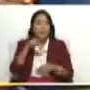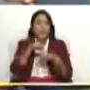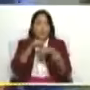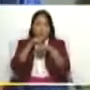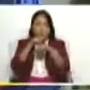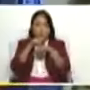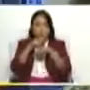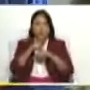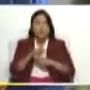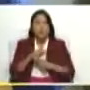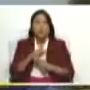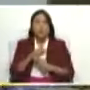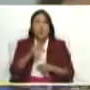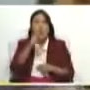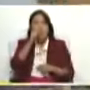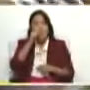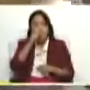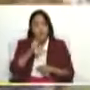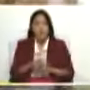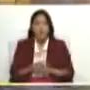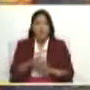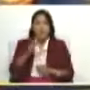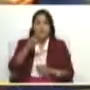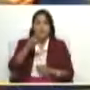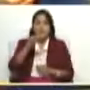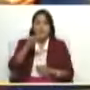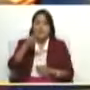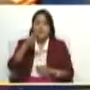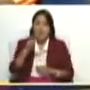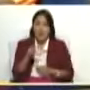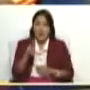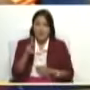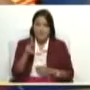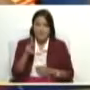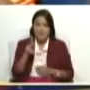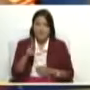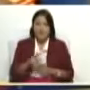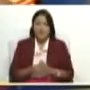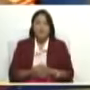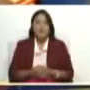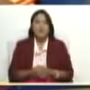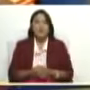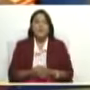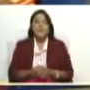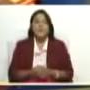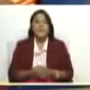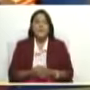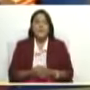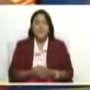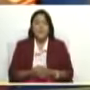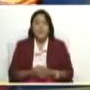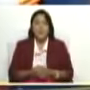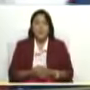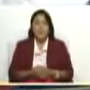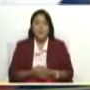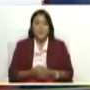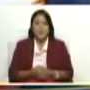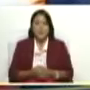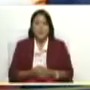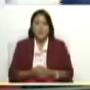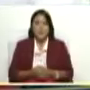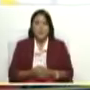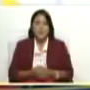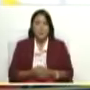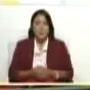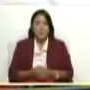tiro trap masculino Igualmente esto es